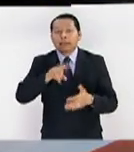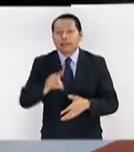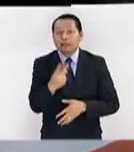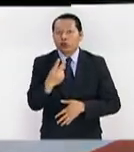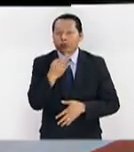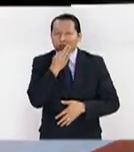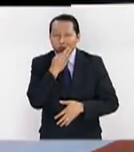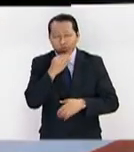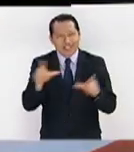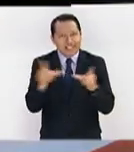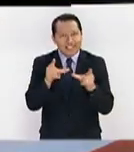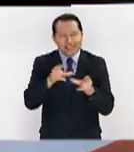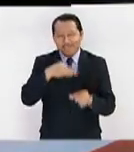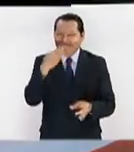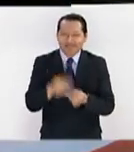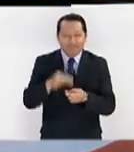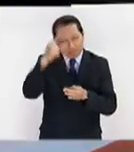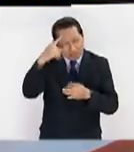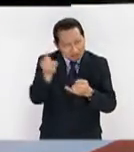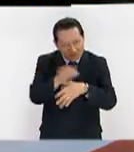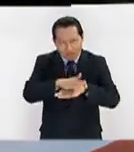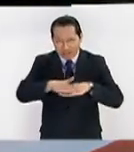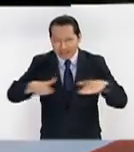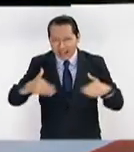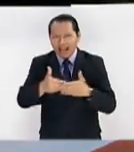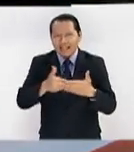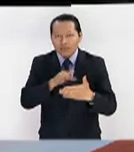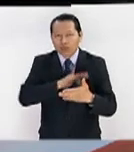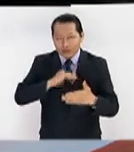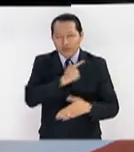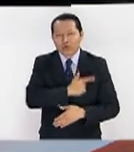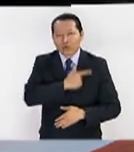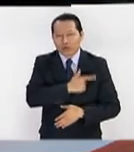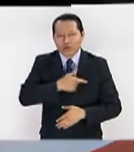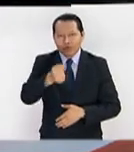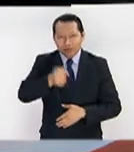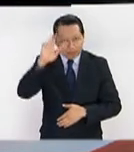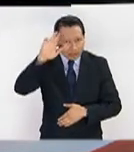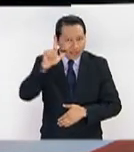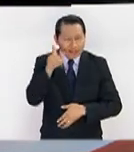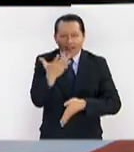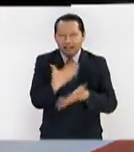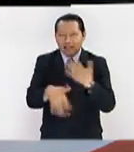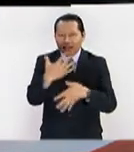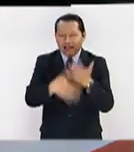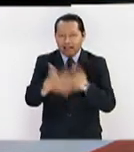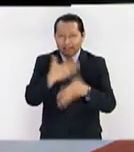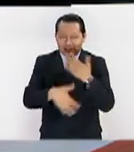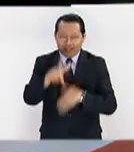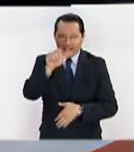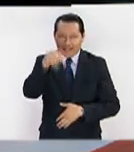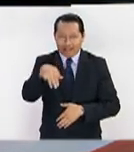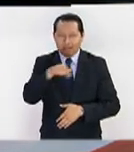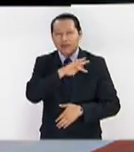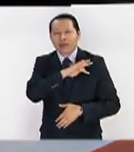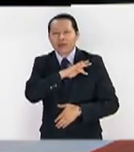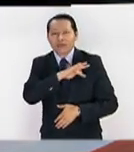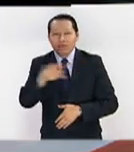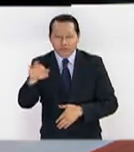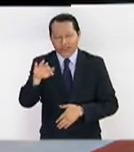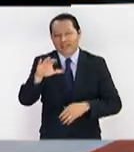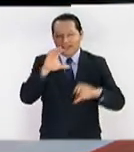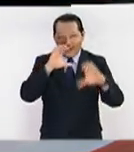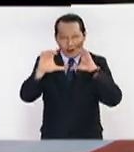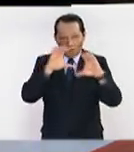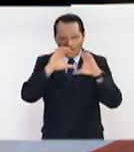6:32. Estamos listos para llevarles toda la información. Antes, saludo con mucho gusto a Miguel González, quien se encuentra en la lengua de señas